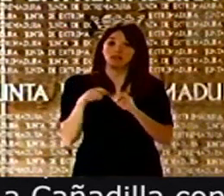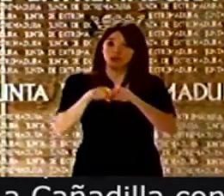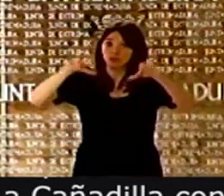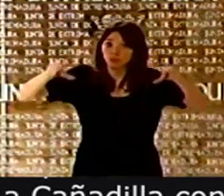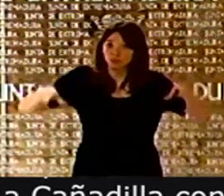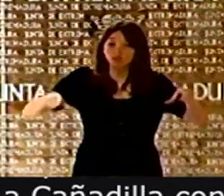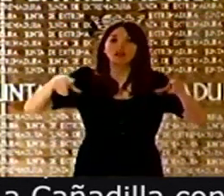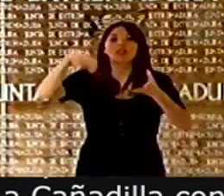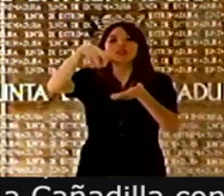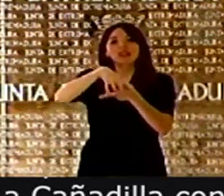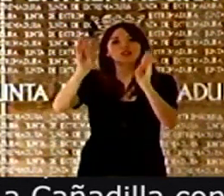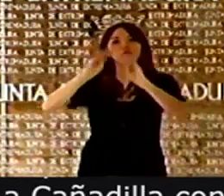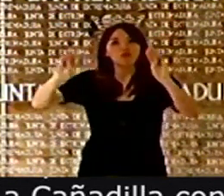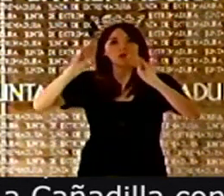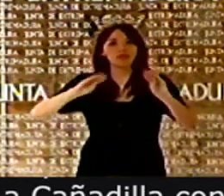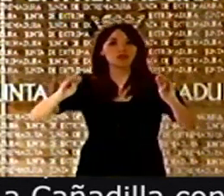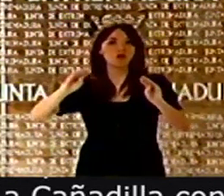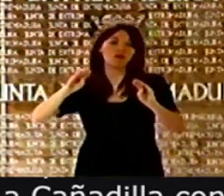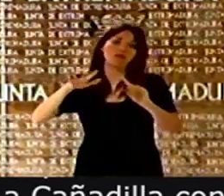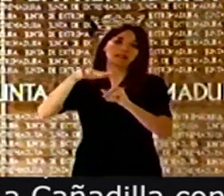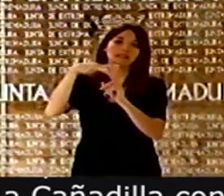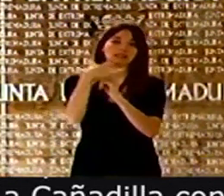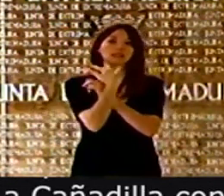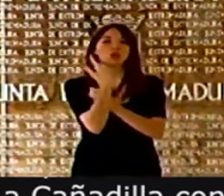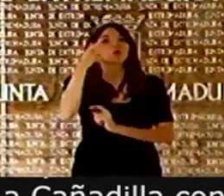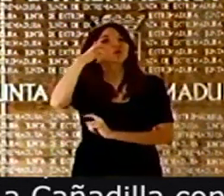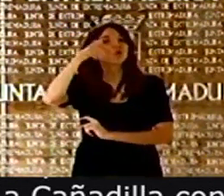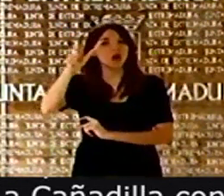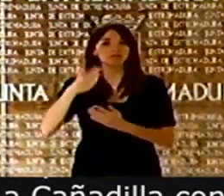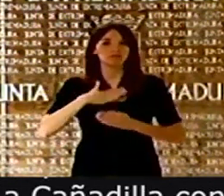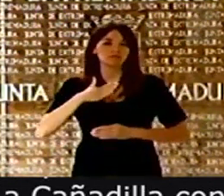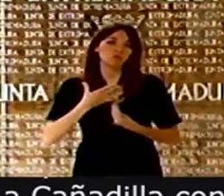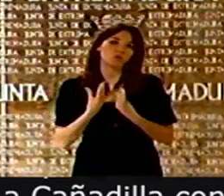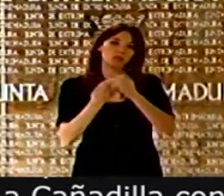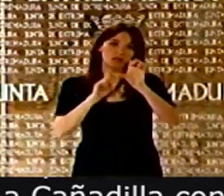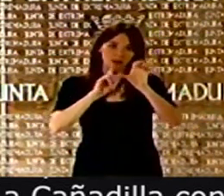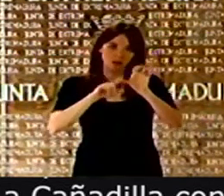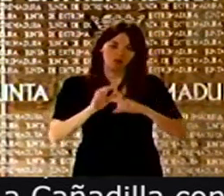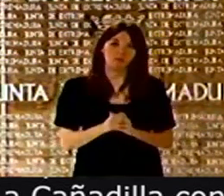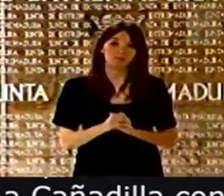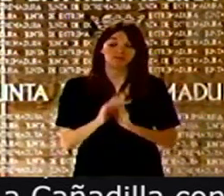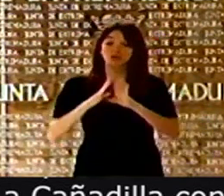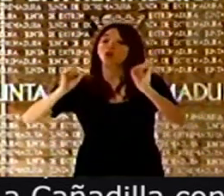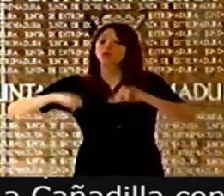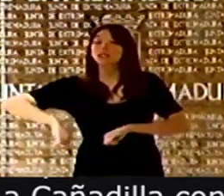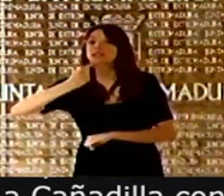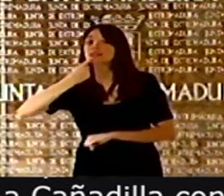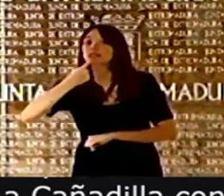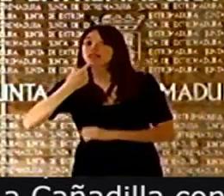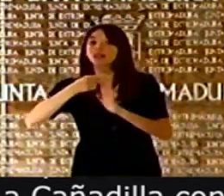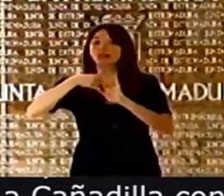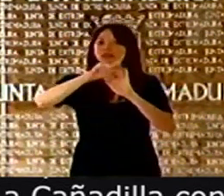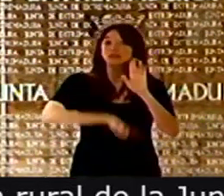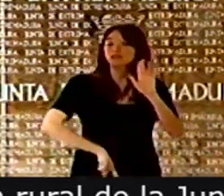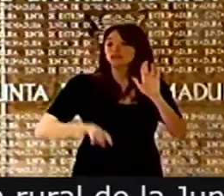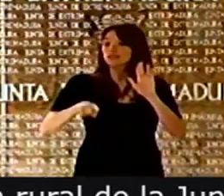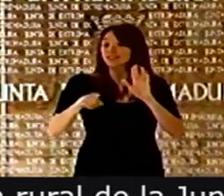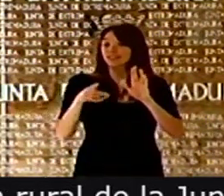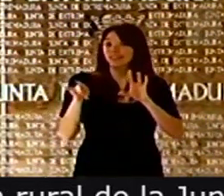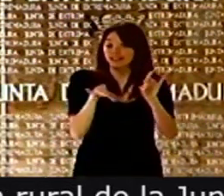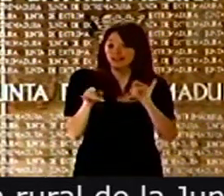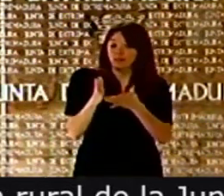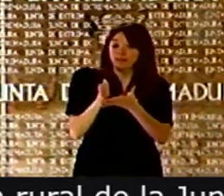un centro de formación del medio rural de Don Benito, que es de la Junta de Extremadura, y en virtud de este convenio, parte de la misma puede destinarse